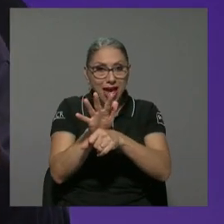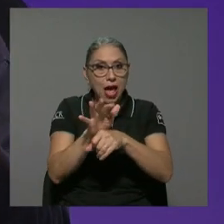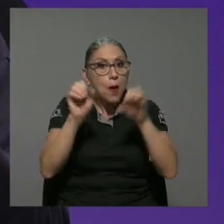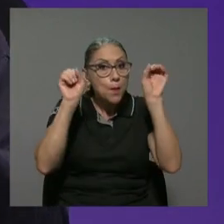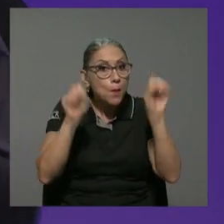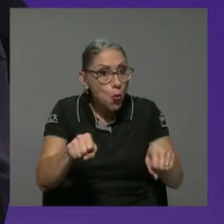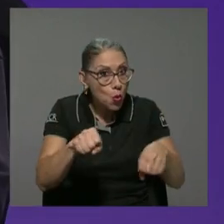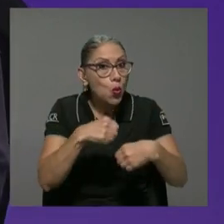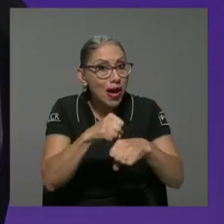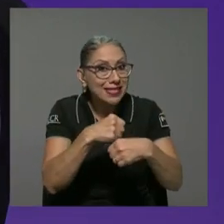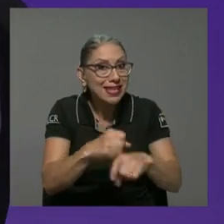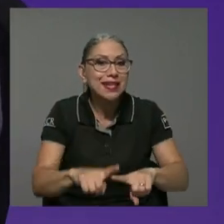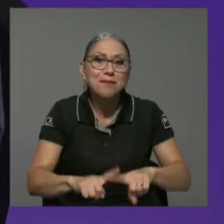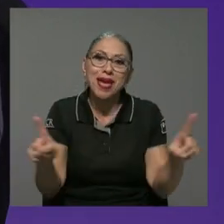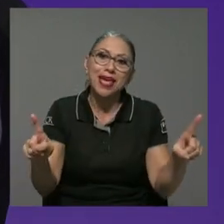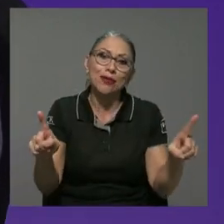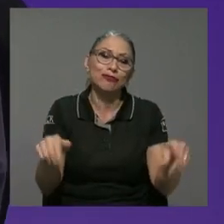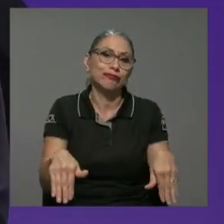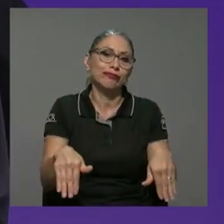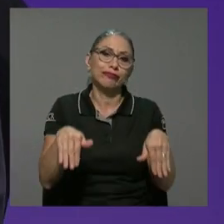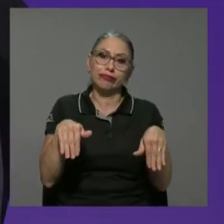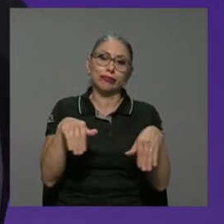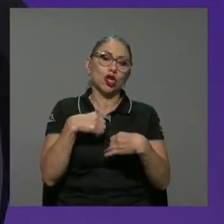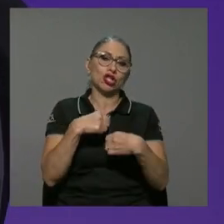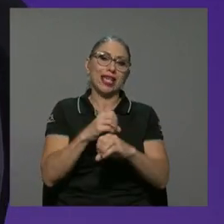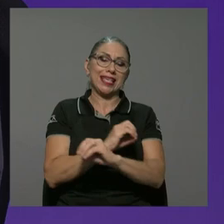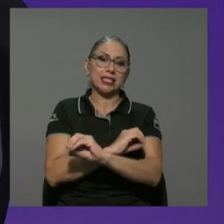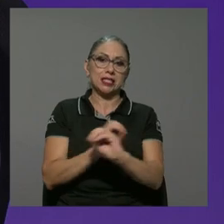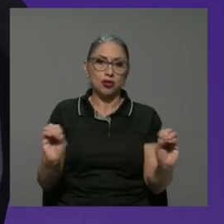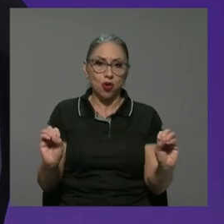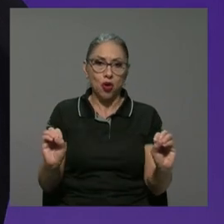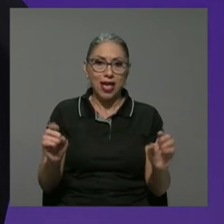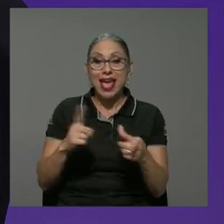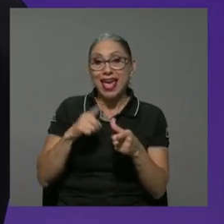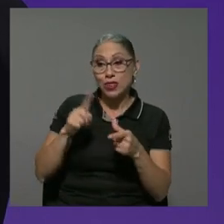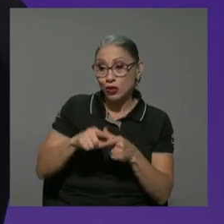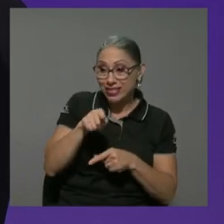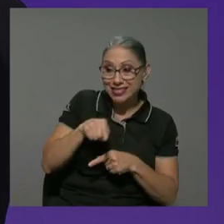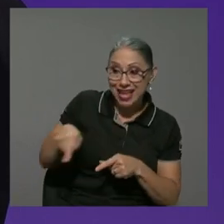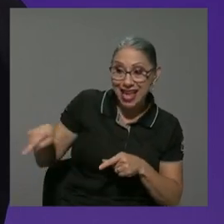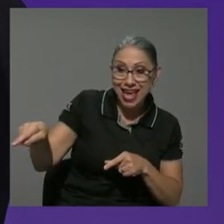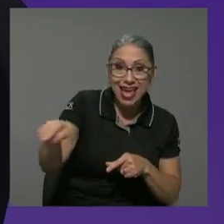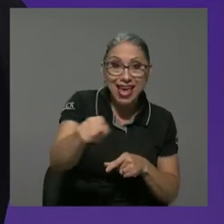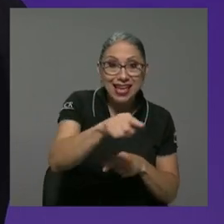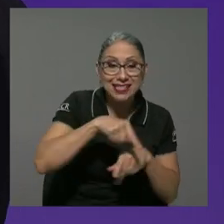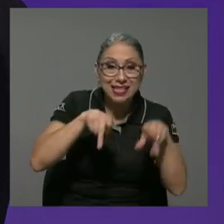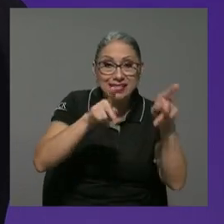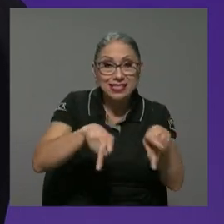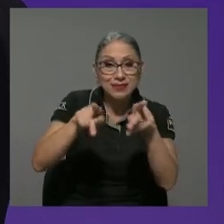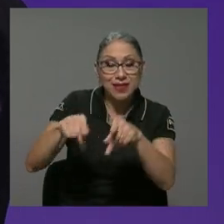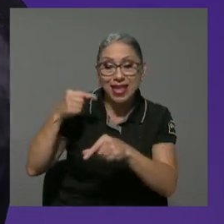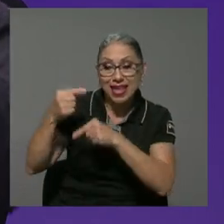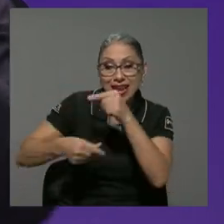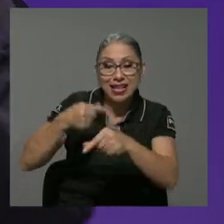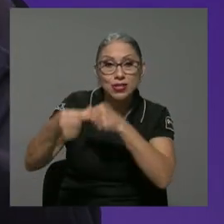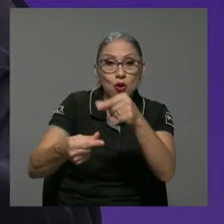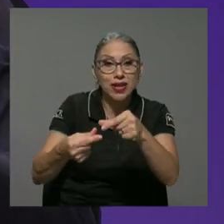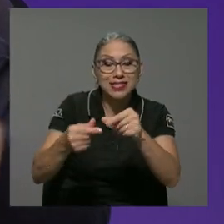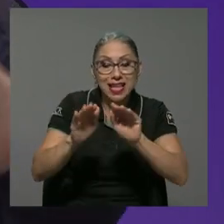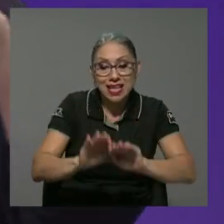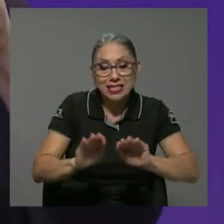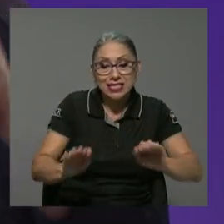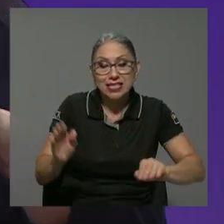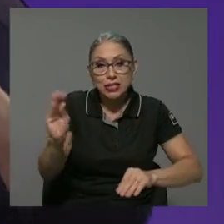hizo. Y esa generación, esos chicos, chicas, jóvenes,